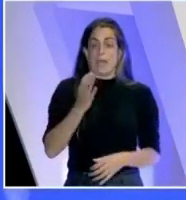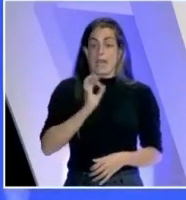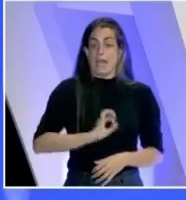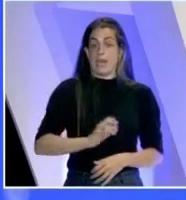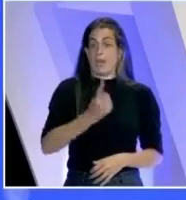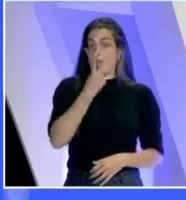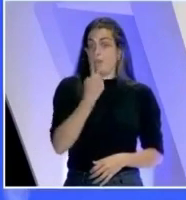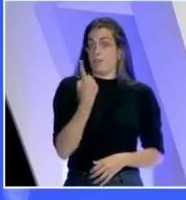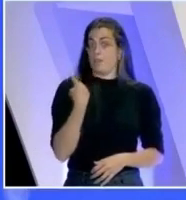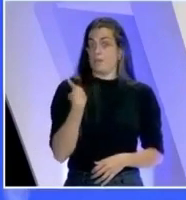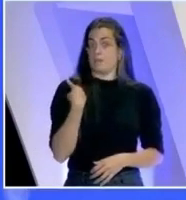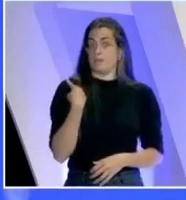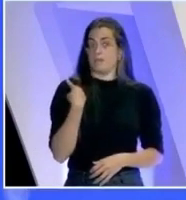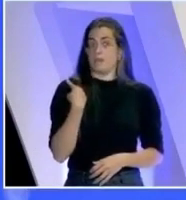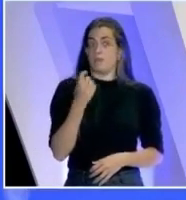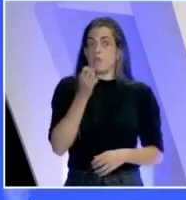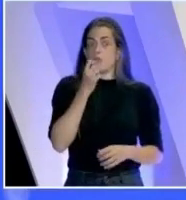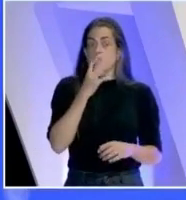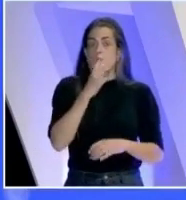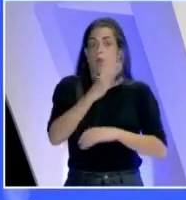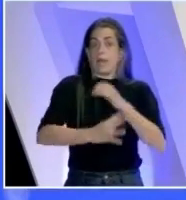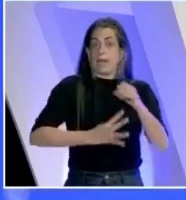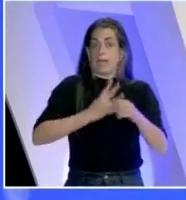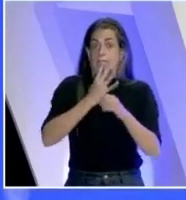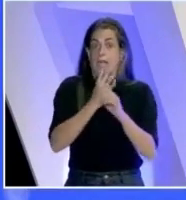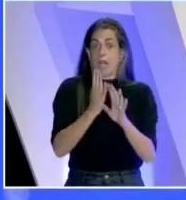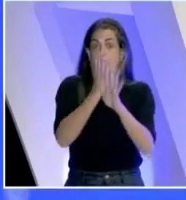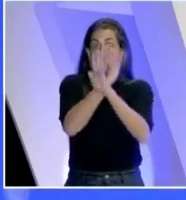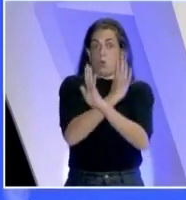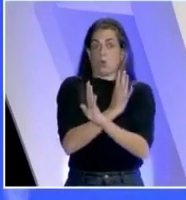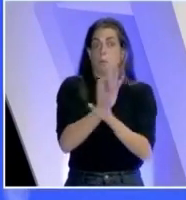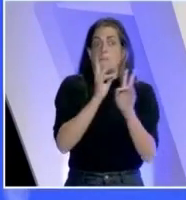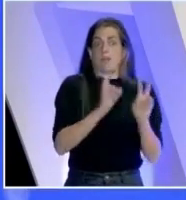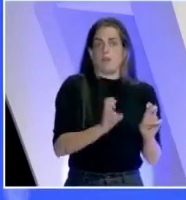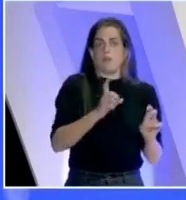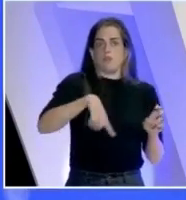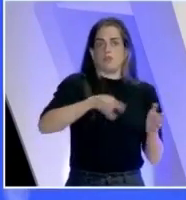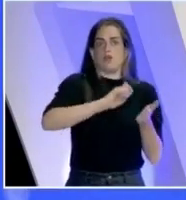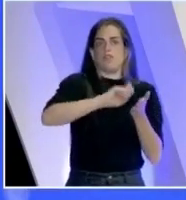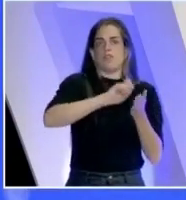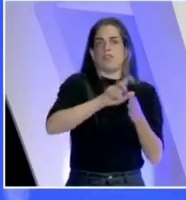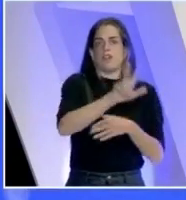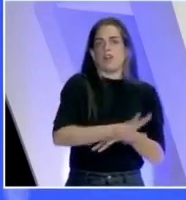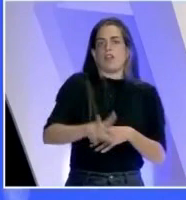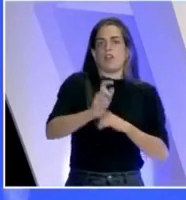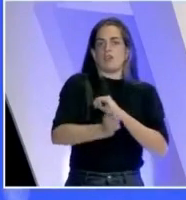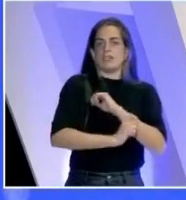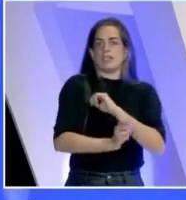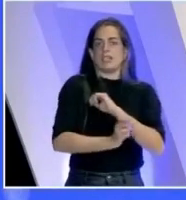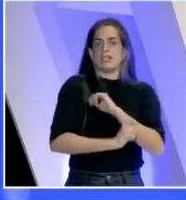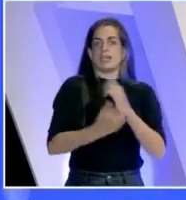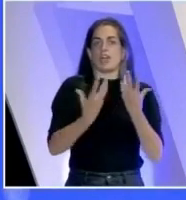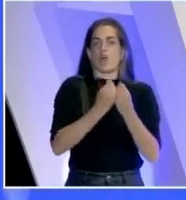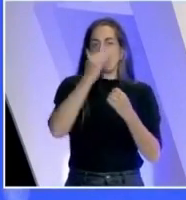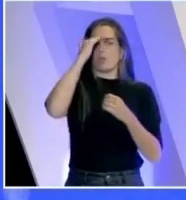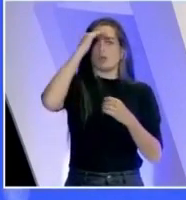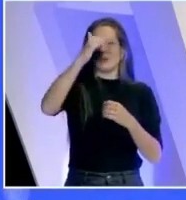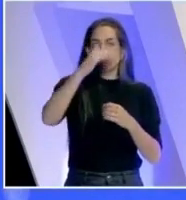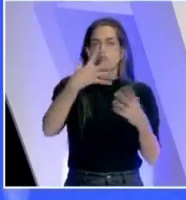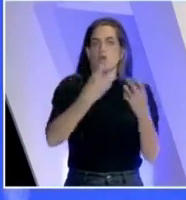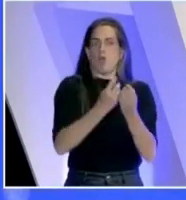pasado, al principio de la legislatura, pues la Oficina Nacional de Prospectiva y Estrategia. Y con ese